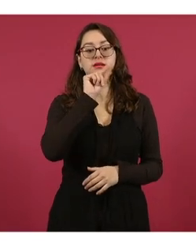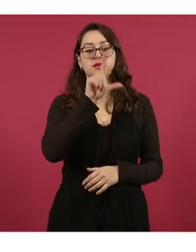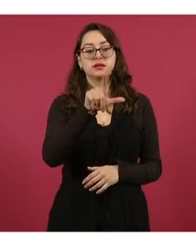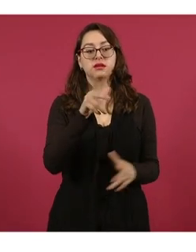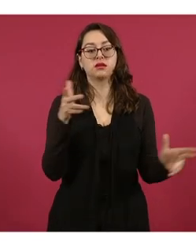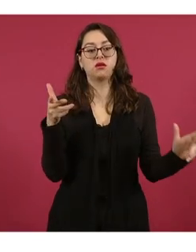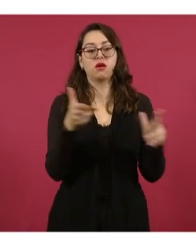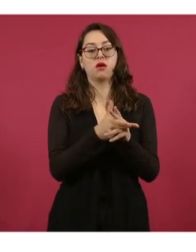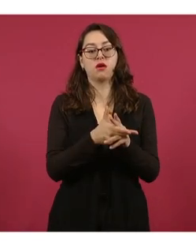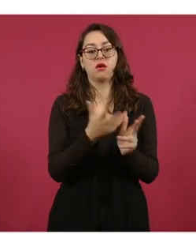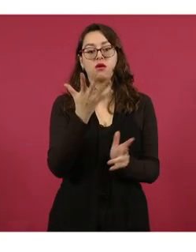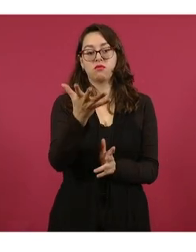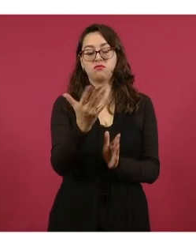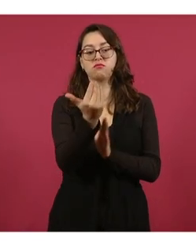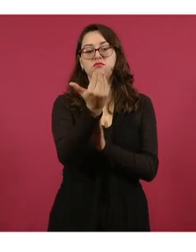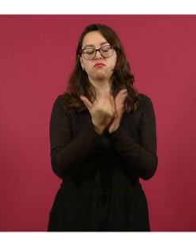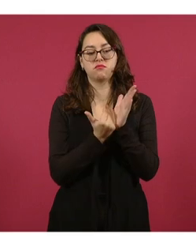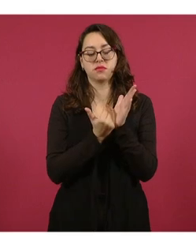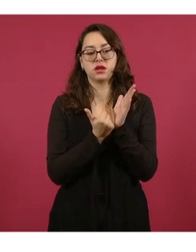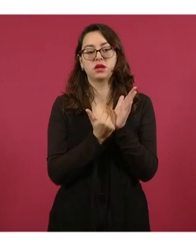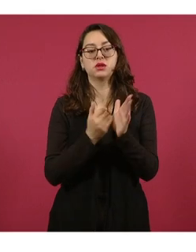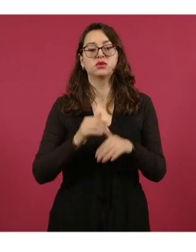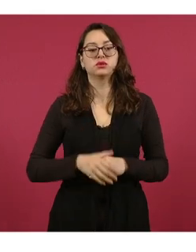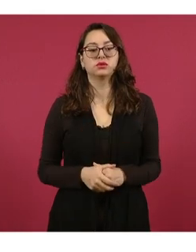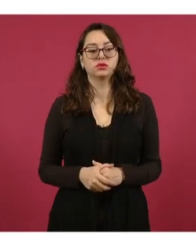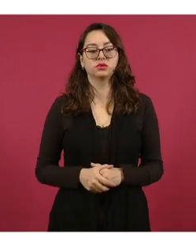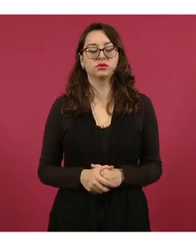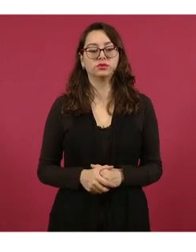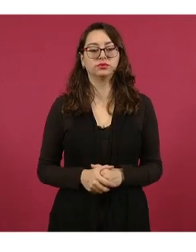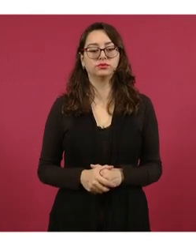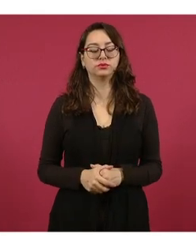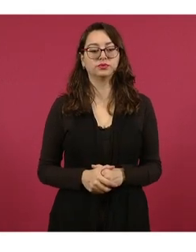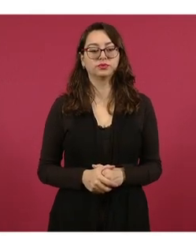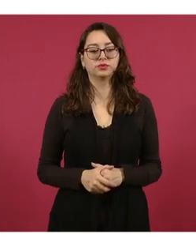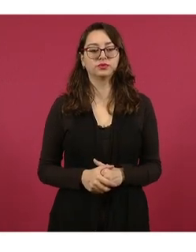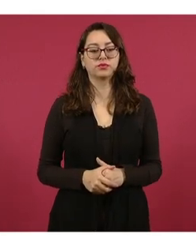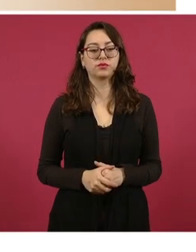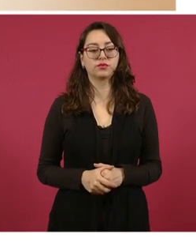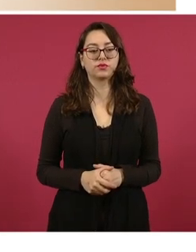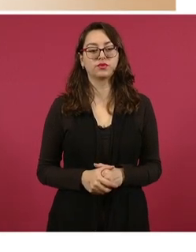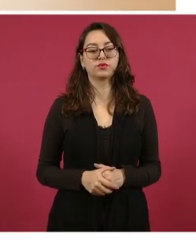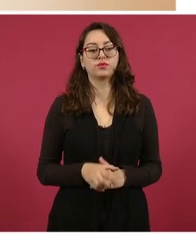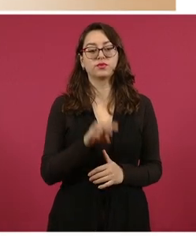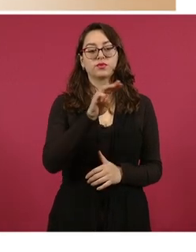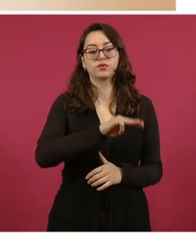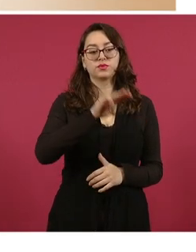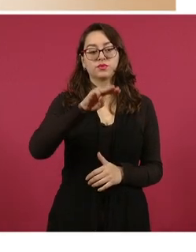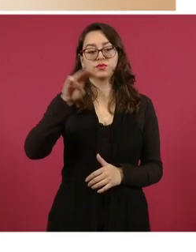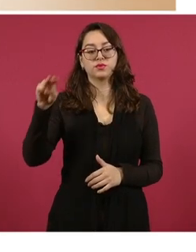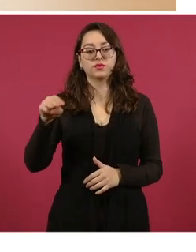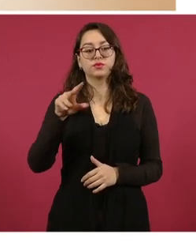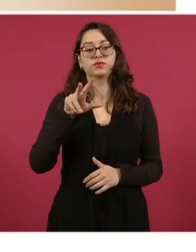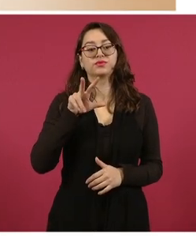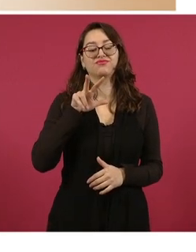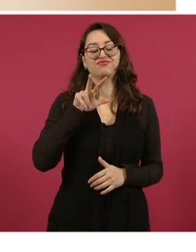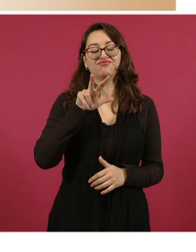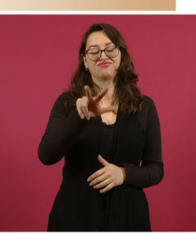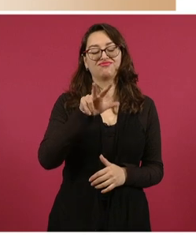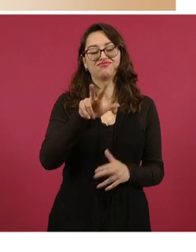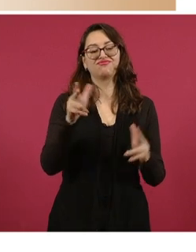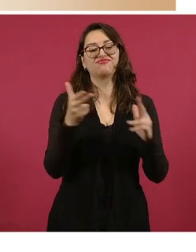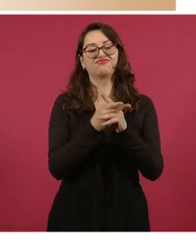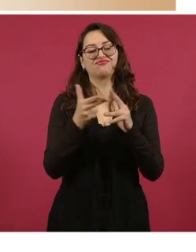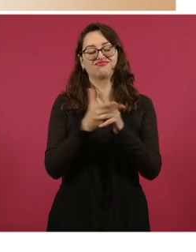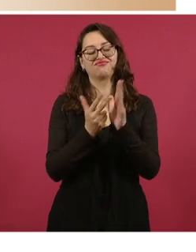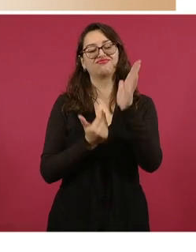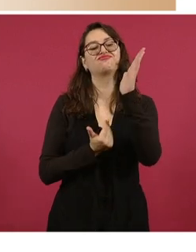homicidios menos que en noviembre. Adelante. Y en Michoacán, dieciocho más que en noviembre,